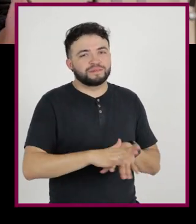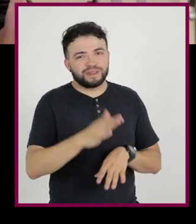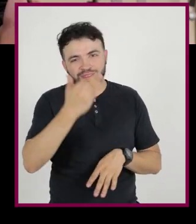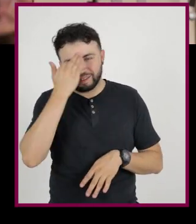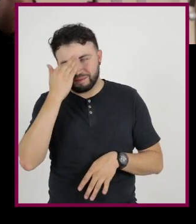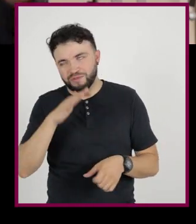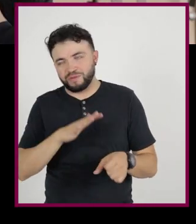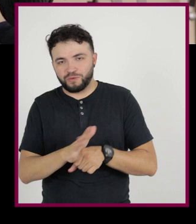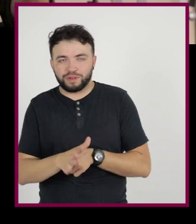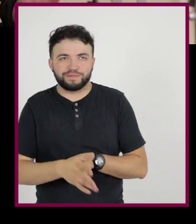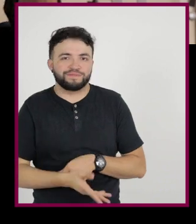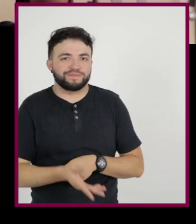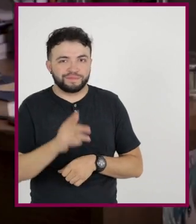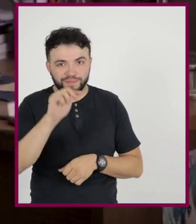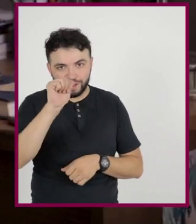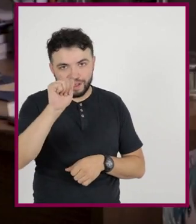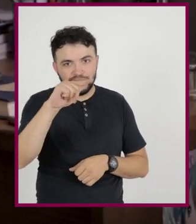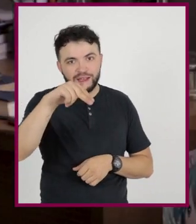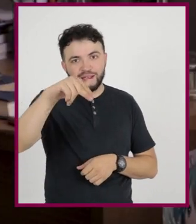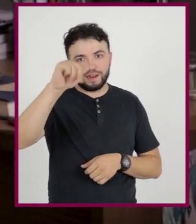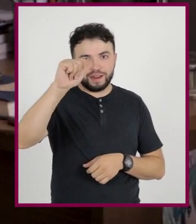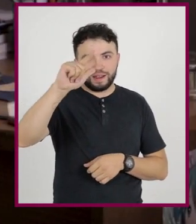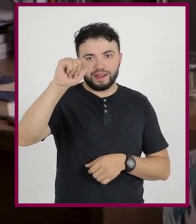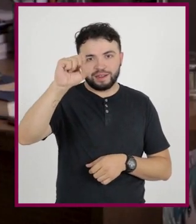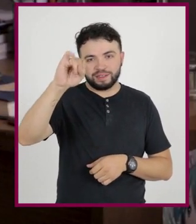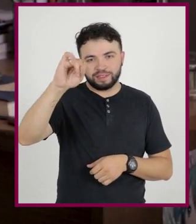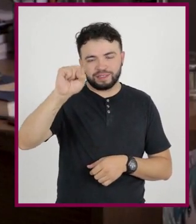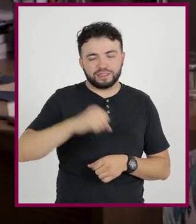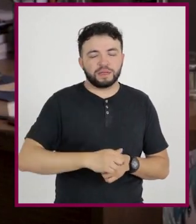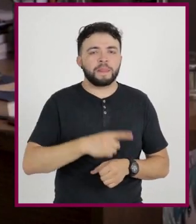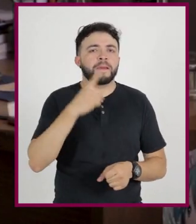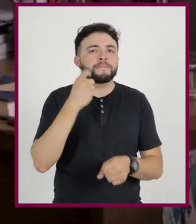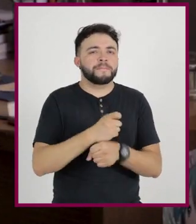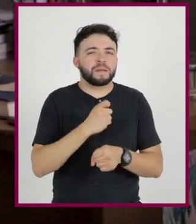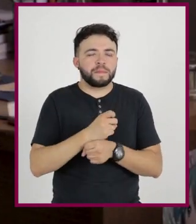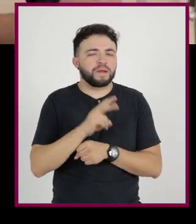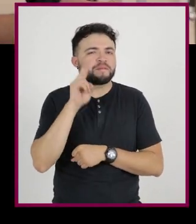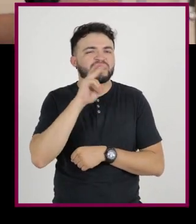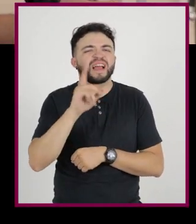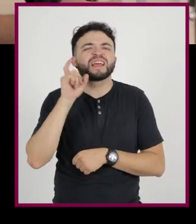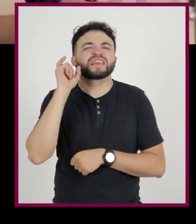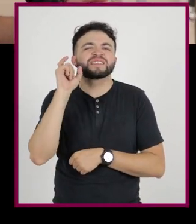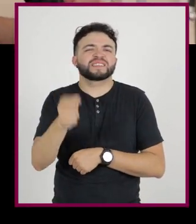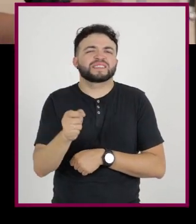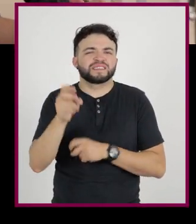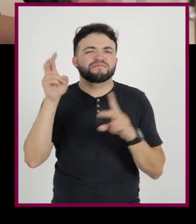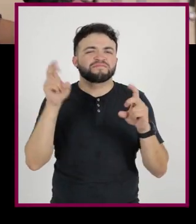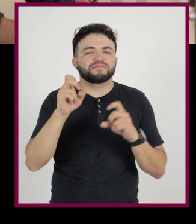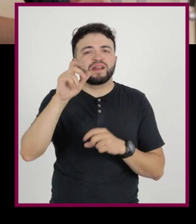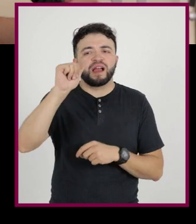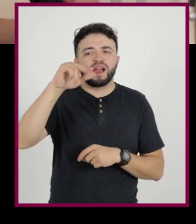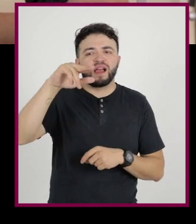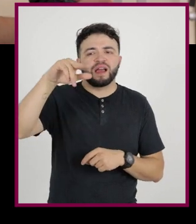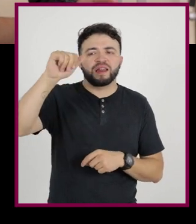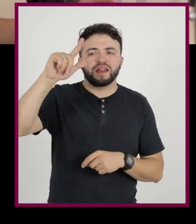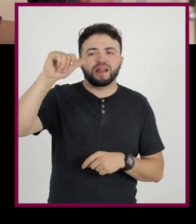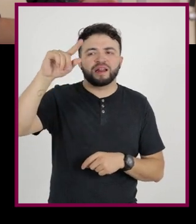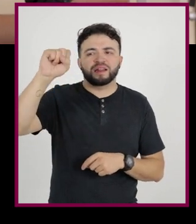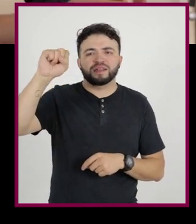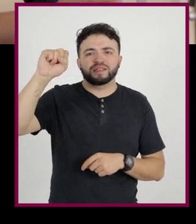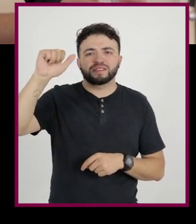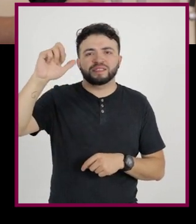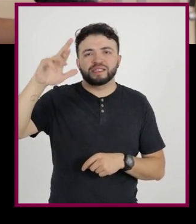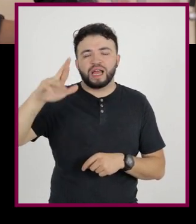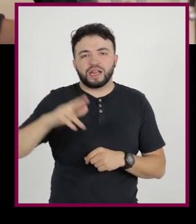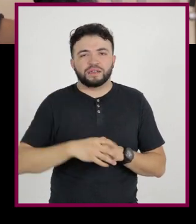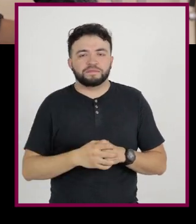de trabajo, el análisis. Ok, primero veamos qué es analizar un texto y para qué sirve hacerlo, además de